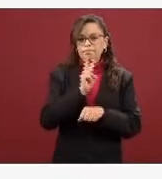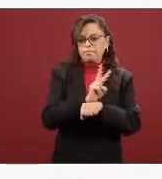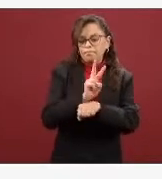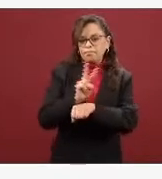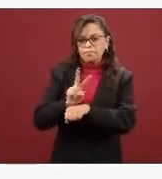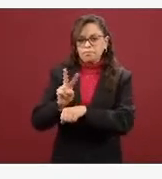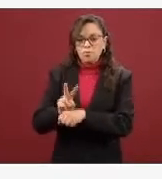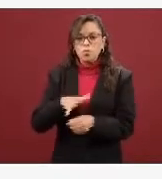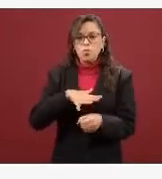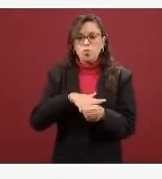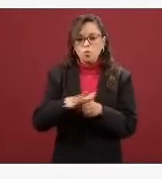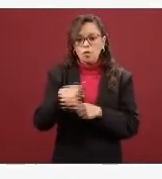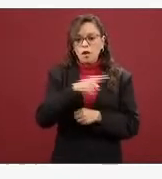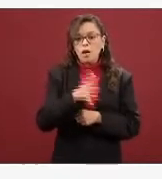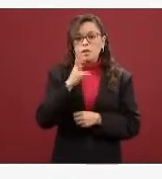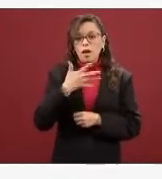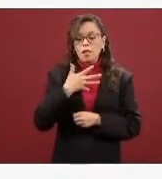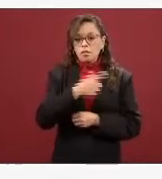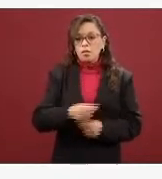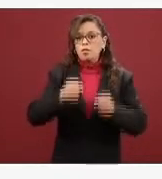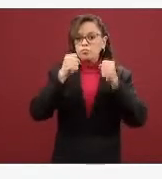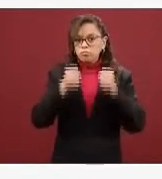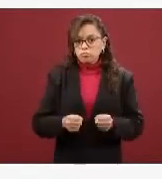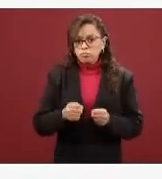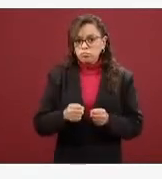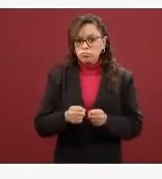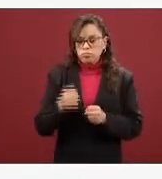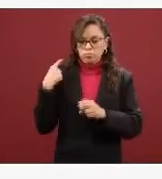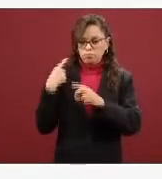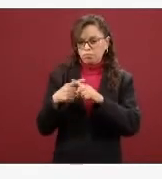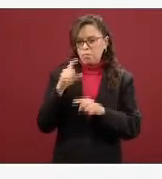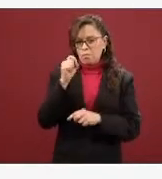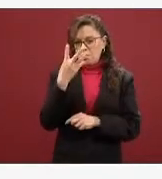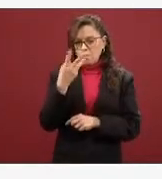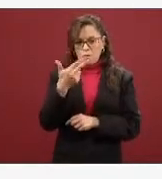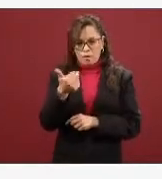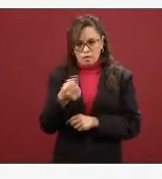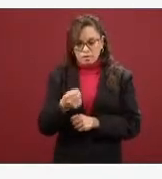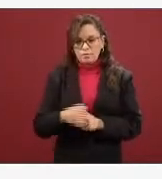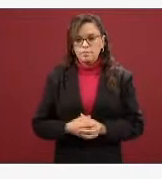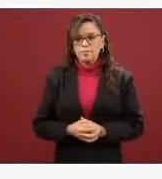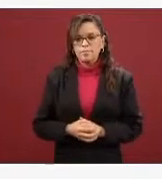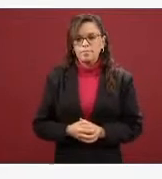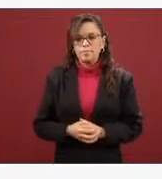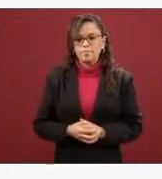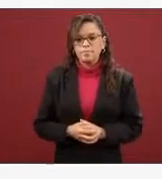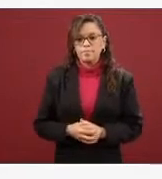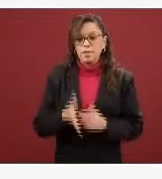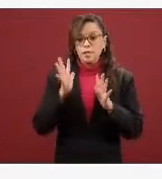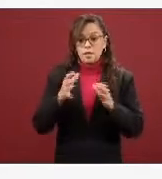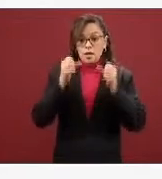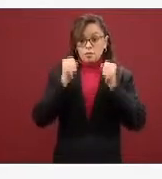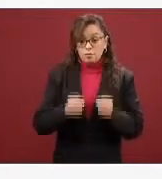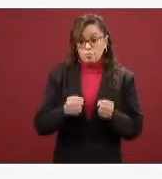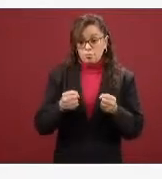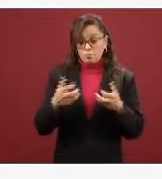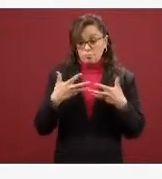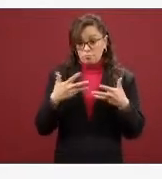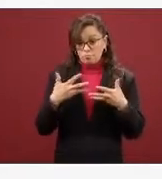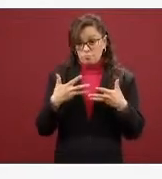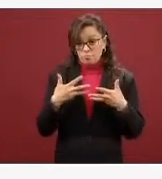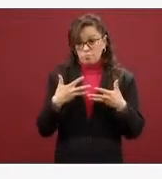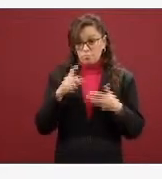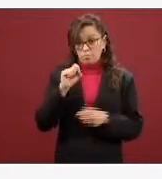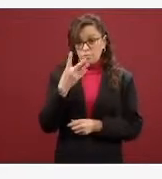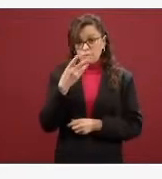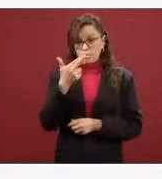casos que se han confirmado en las últimas 24 horas. Del total de casos confirmados en las últimas 24